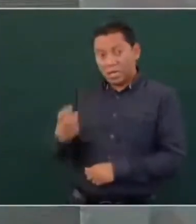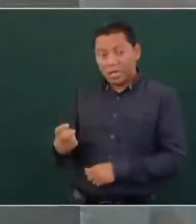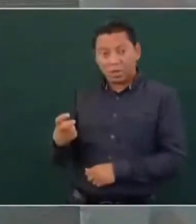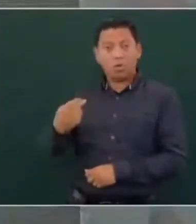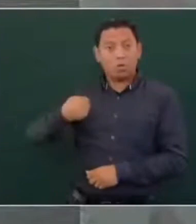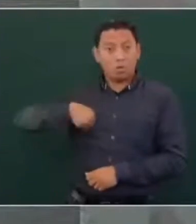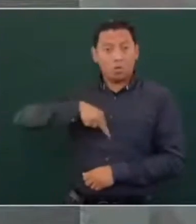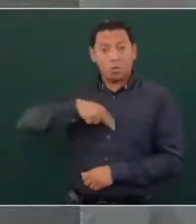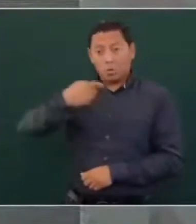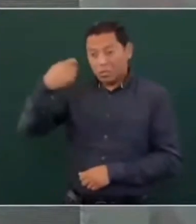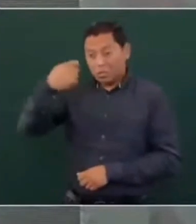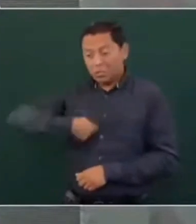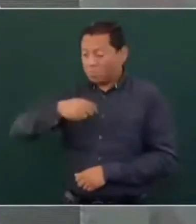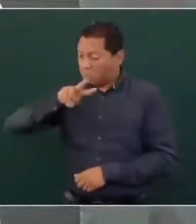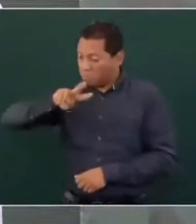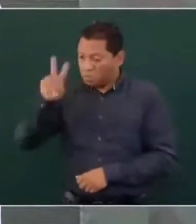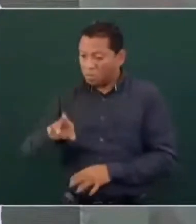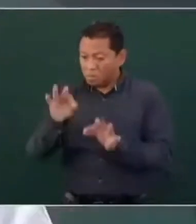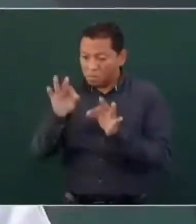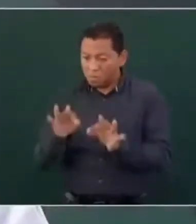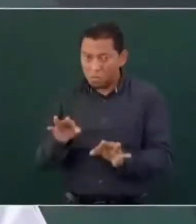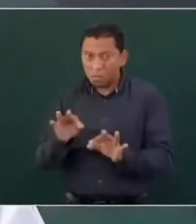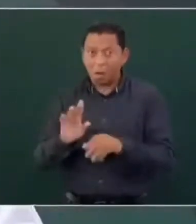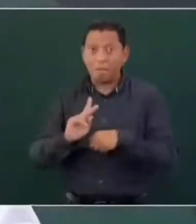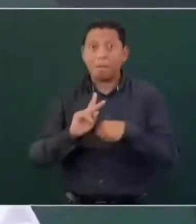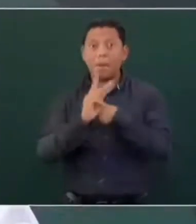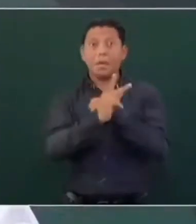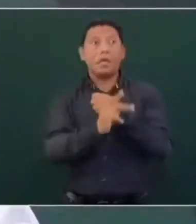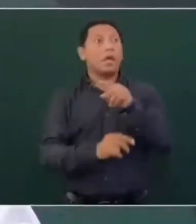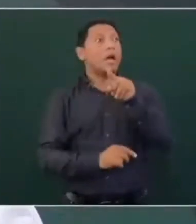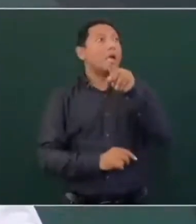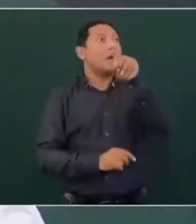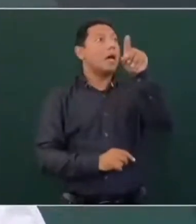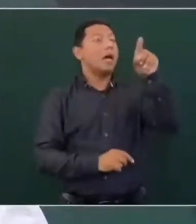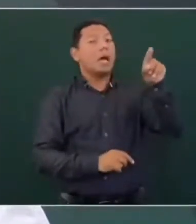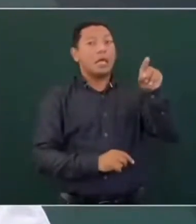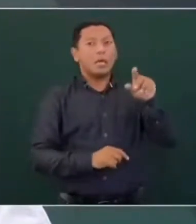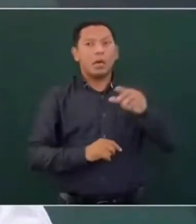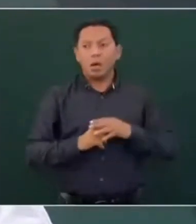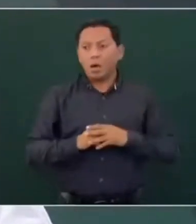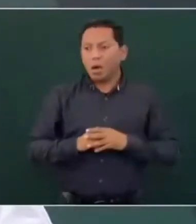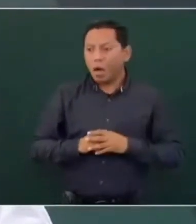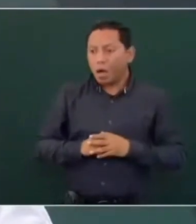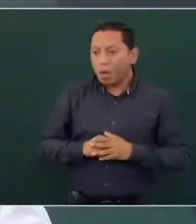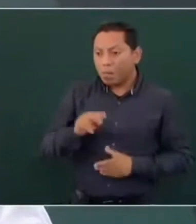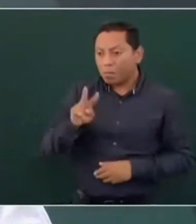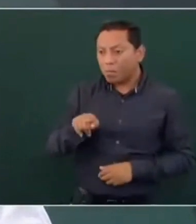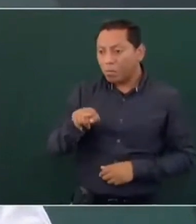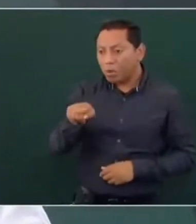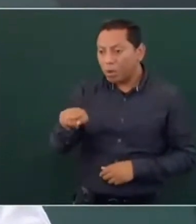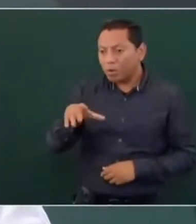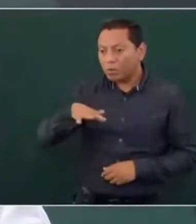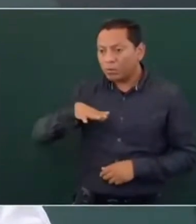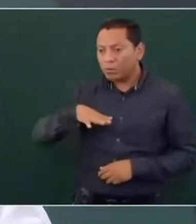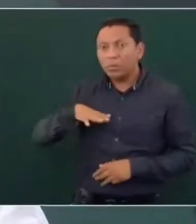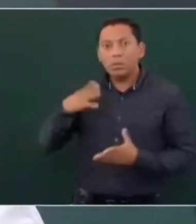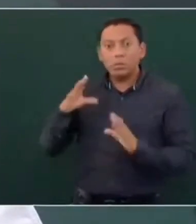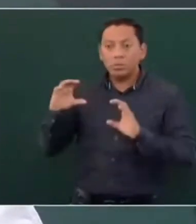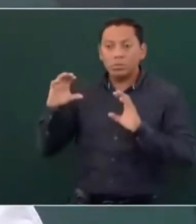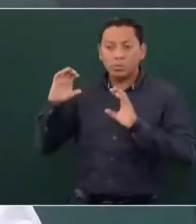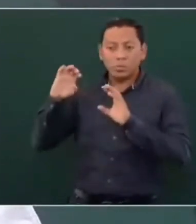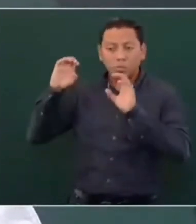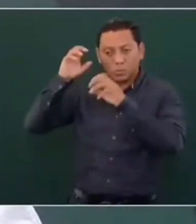Ya quisieran en otros países tener la herencia